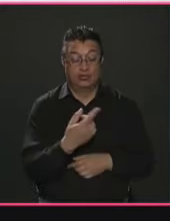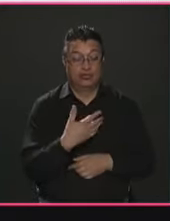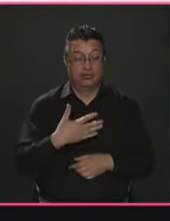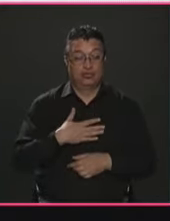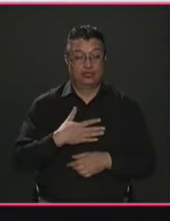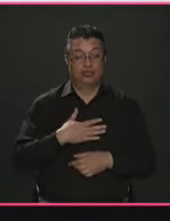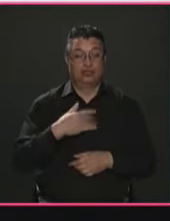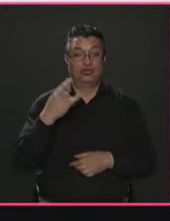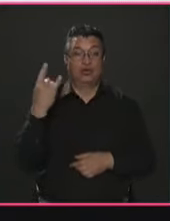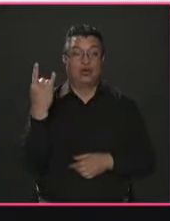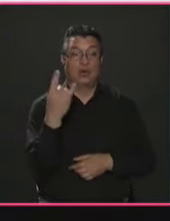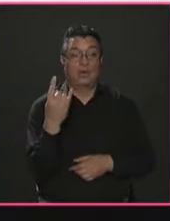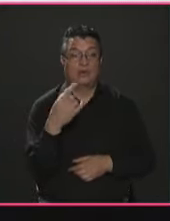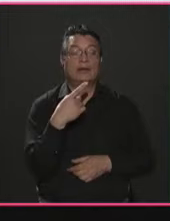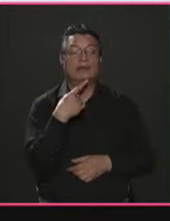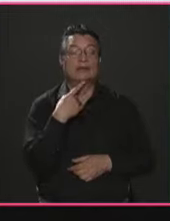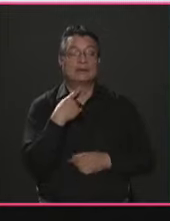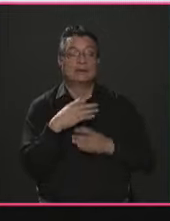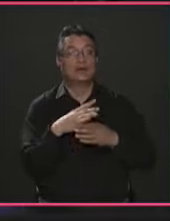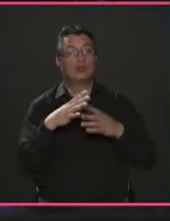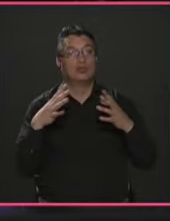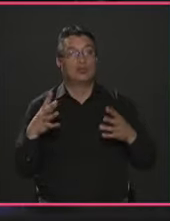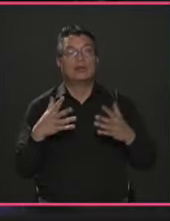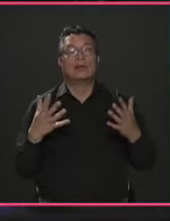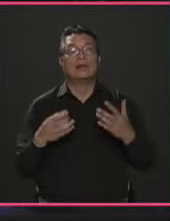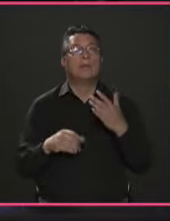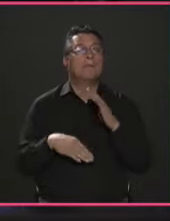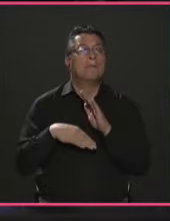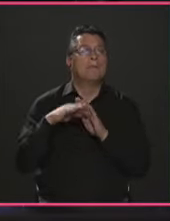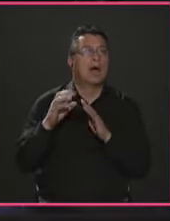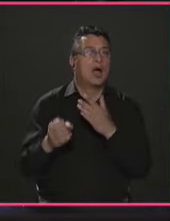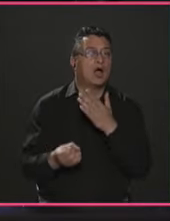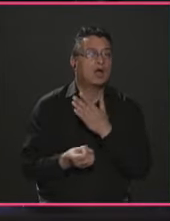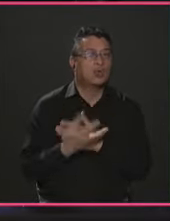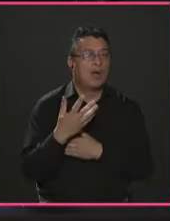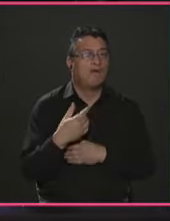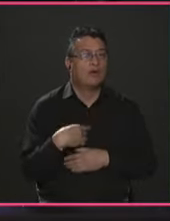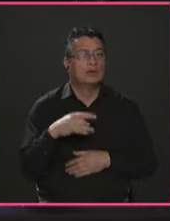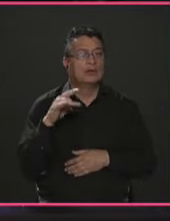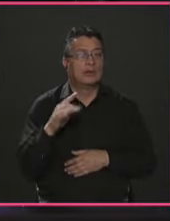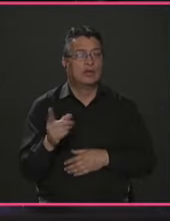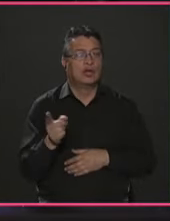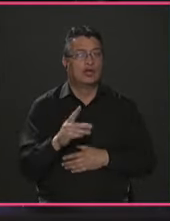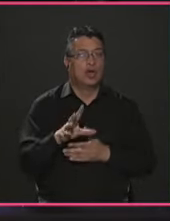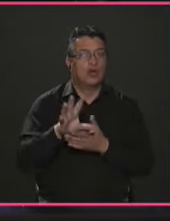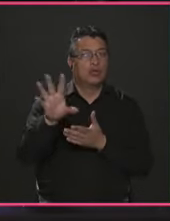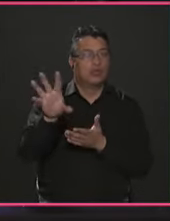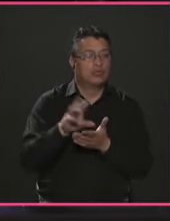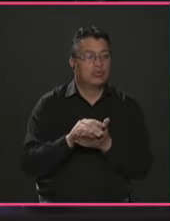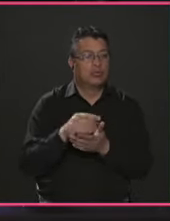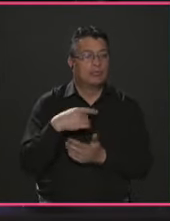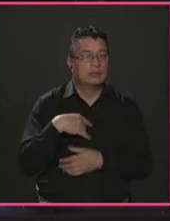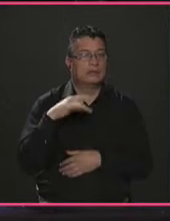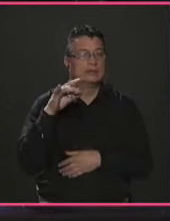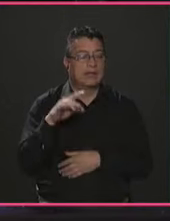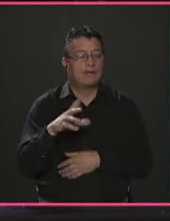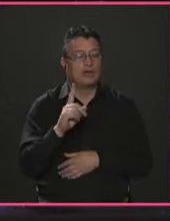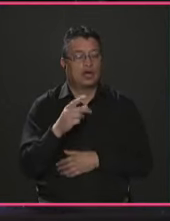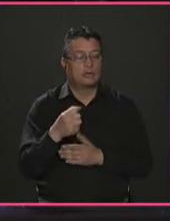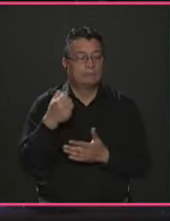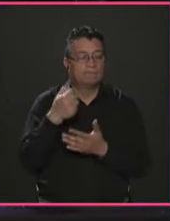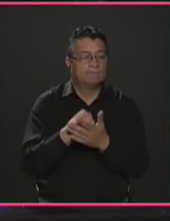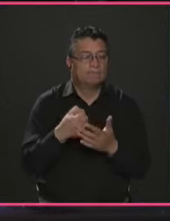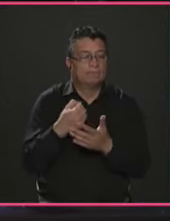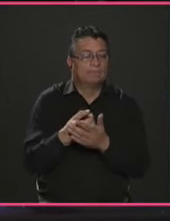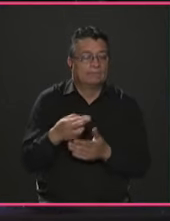las universidades nos interesa mucho Qué es lo más nuevo qué es lo que se sabe para no replicar algo que ya se sabe y no insistir en